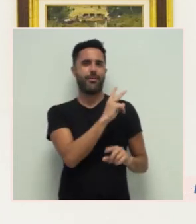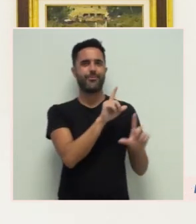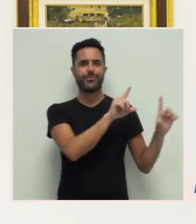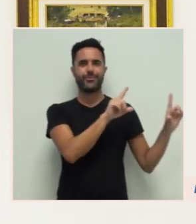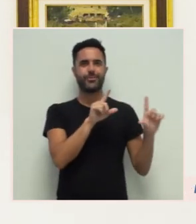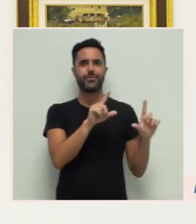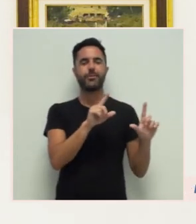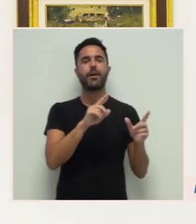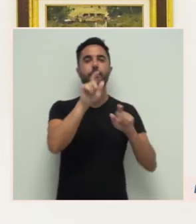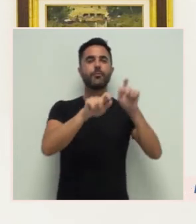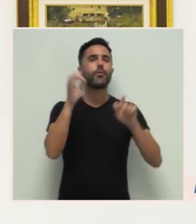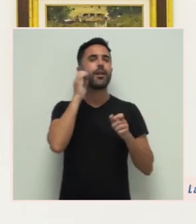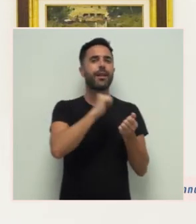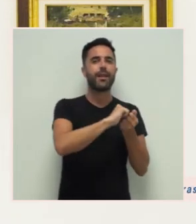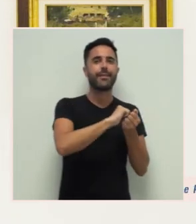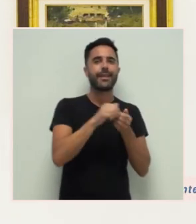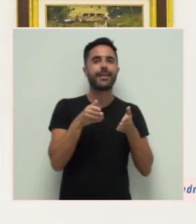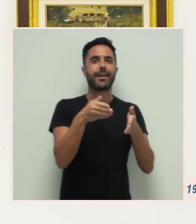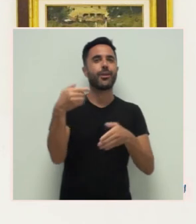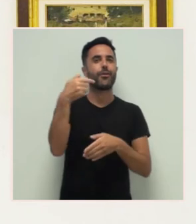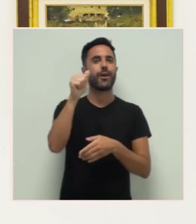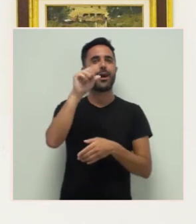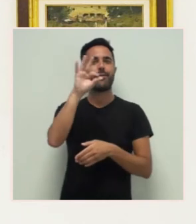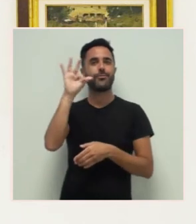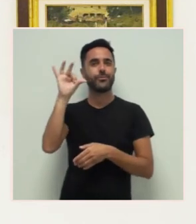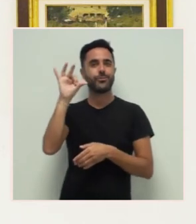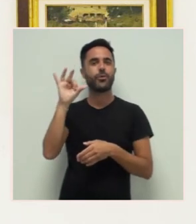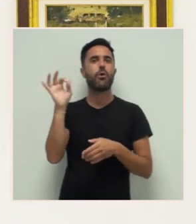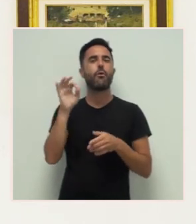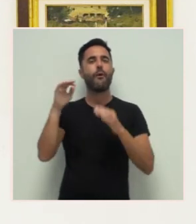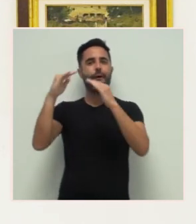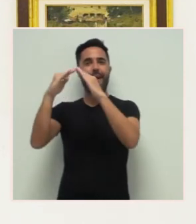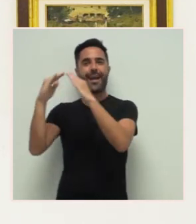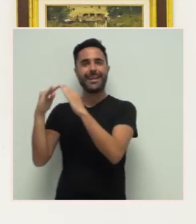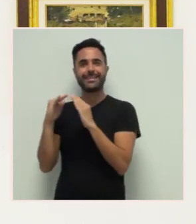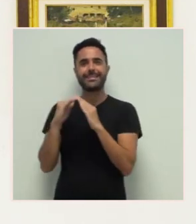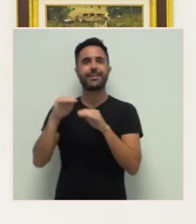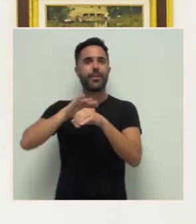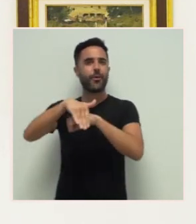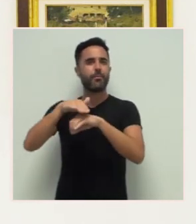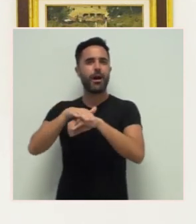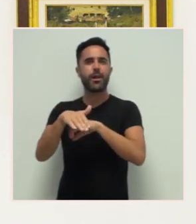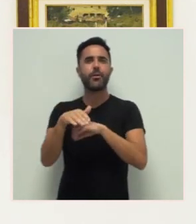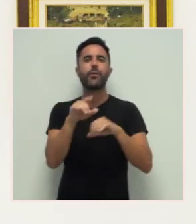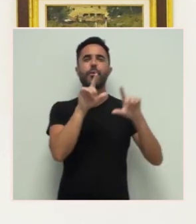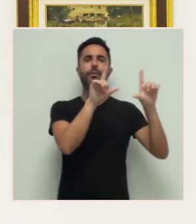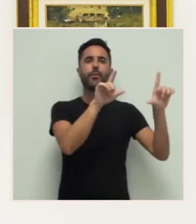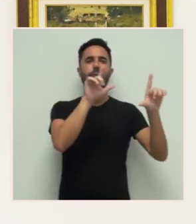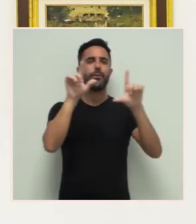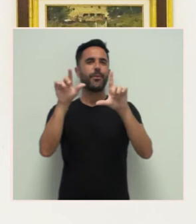As lavandeiras do río Gafos ou tamén as casiñas de Combarro van a quedar reflectidas neses pequenos óleos